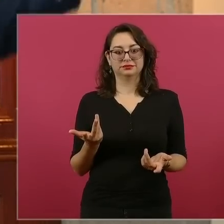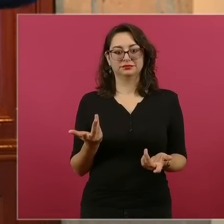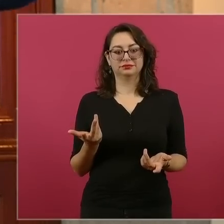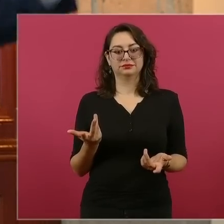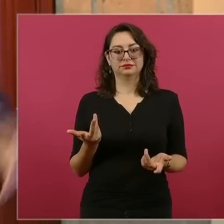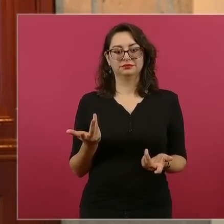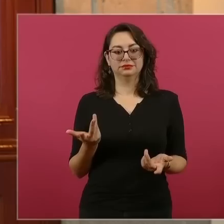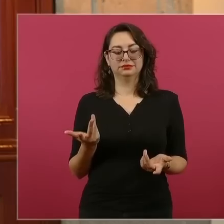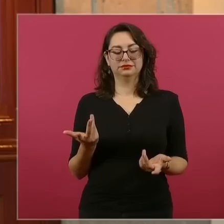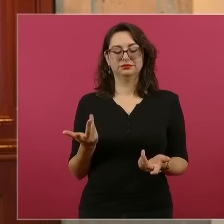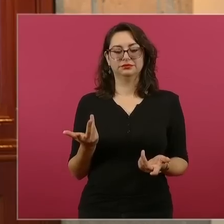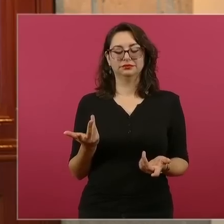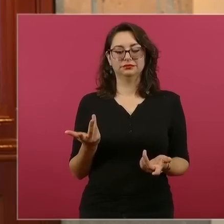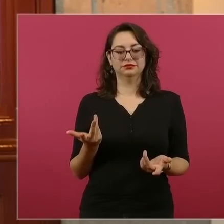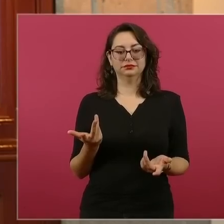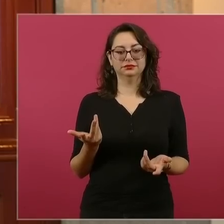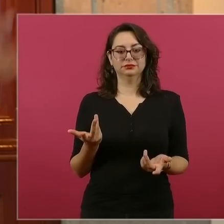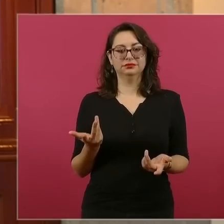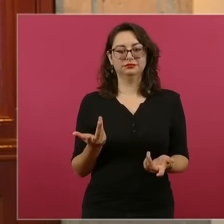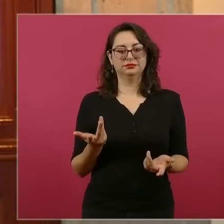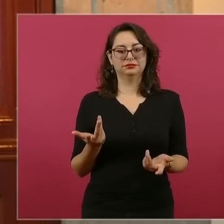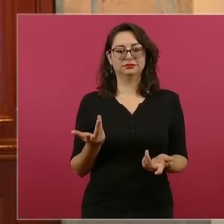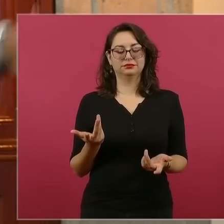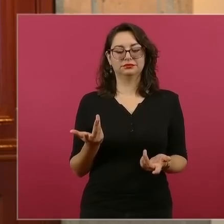o sea,